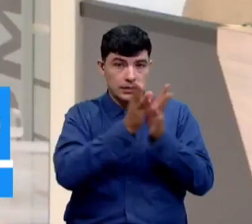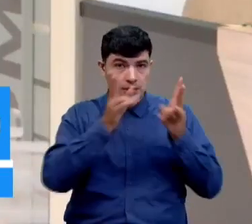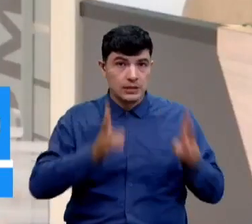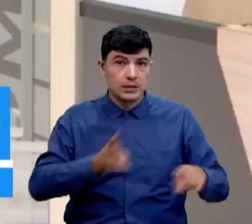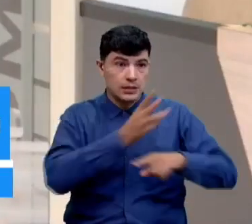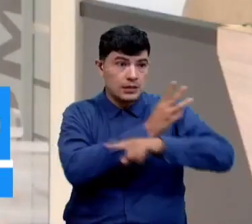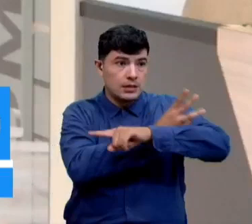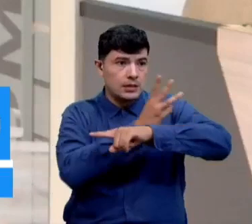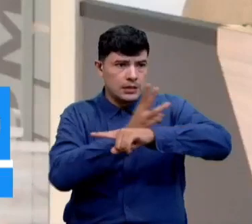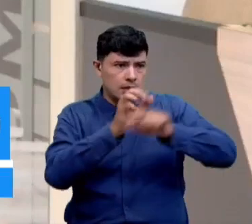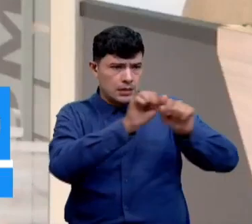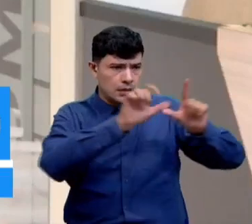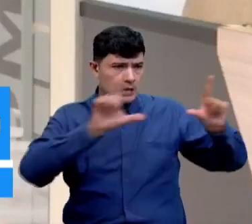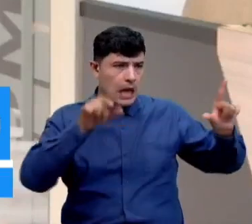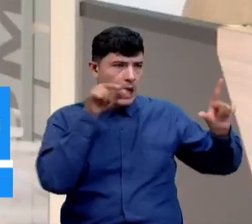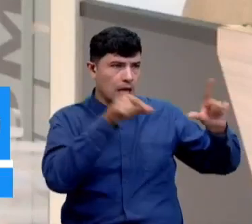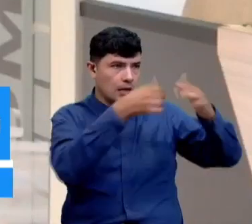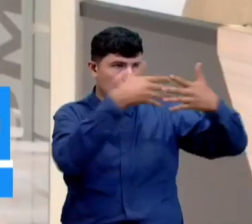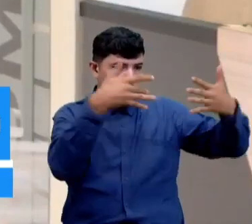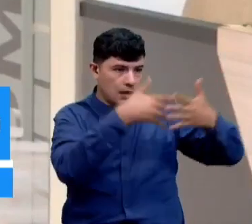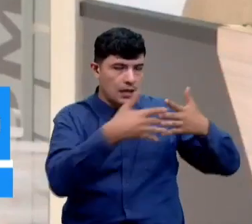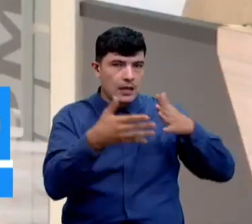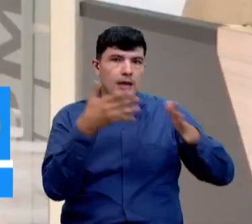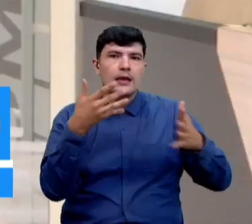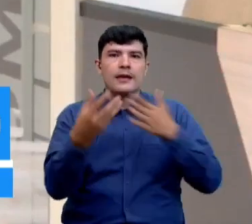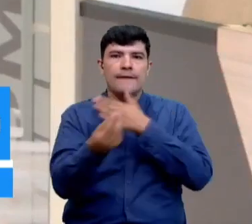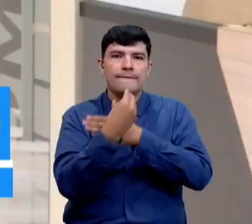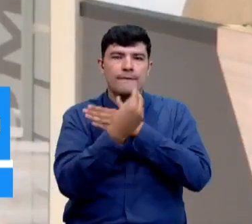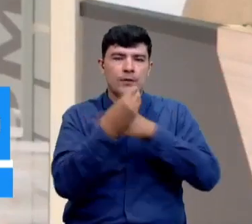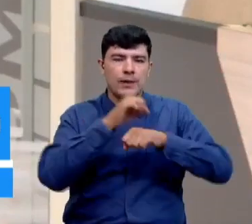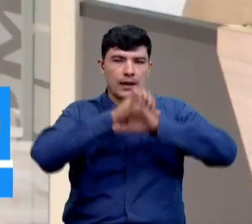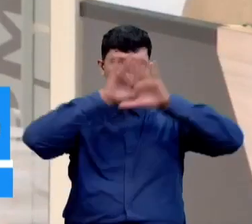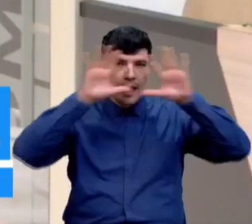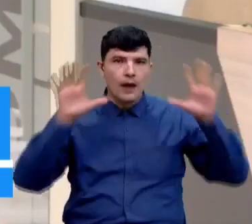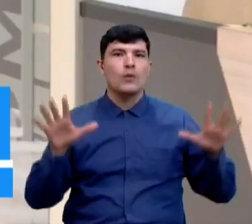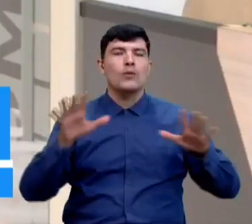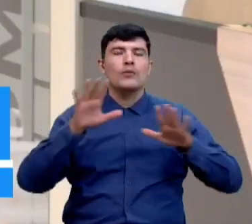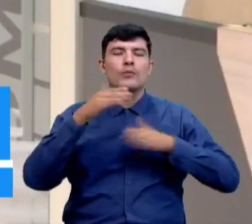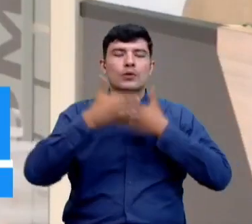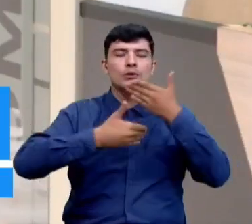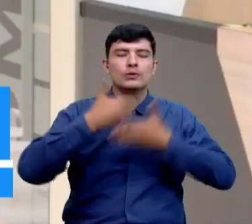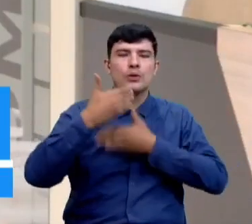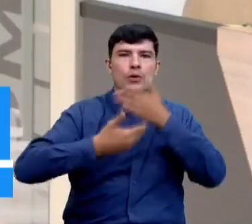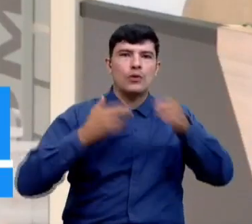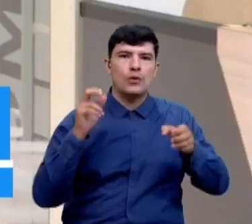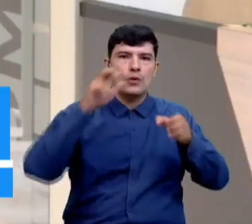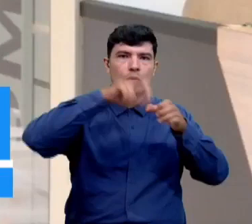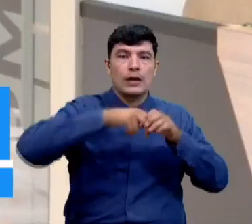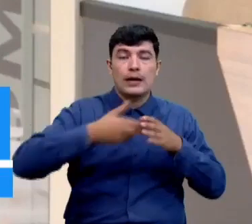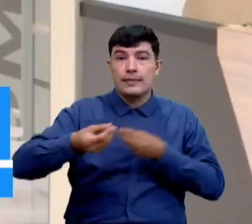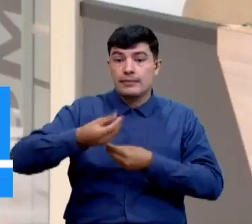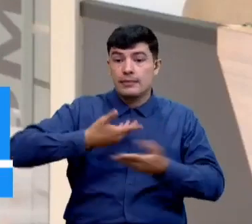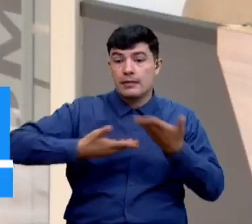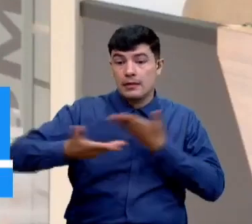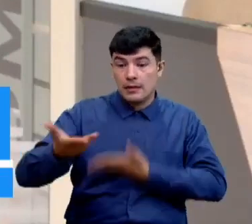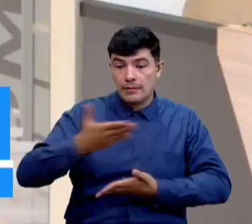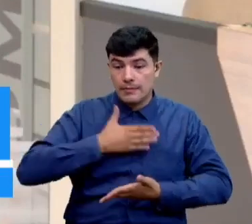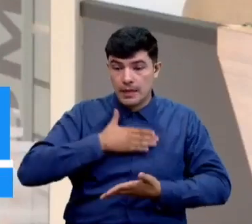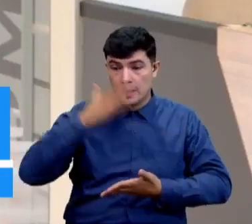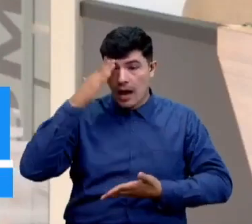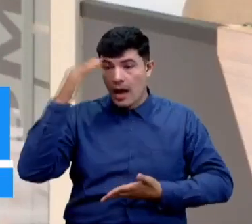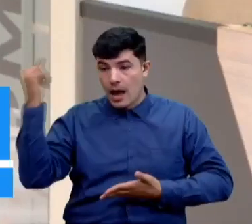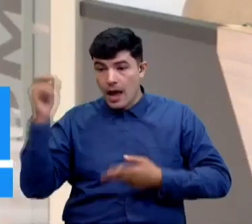portal web, donde está la información completa de los mecanismos de admisión que se tienen y dependiendo de sus condiciones, tanto académicas